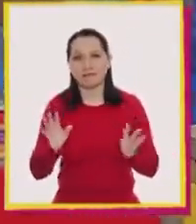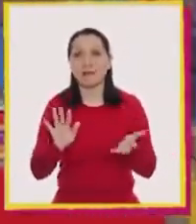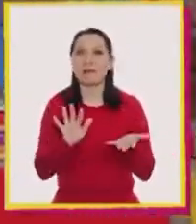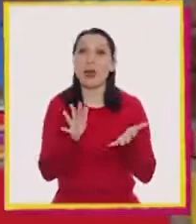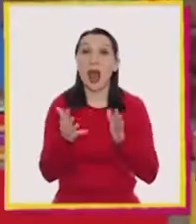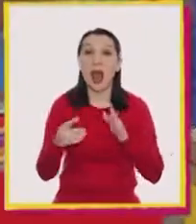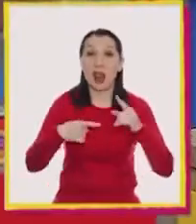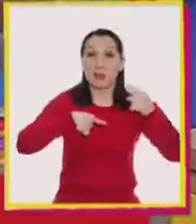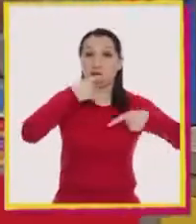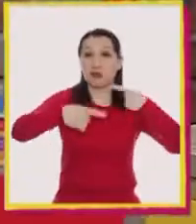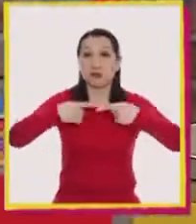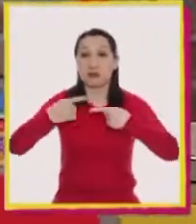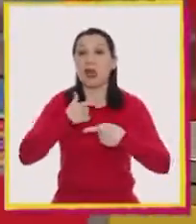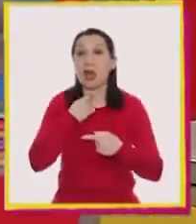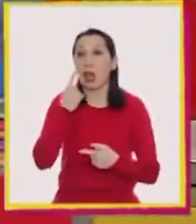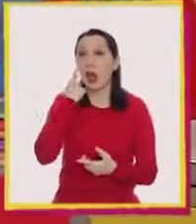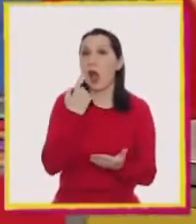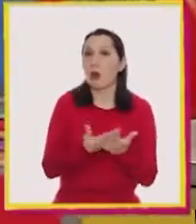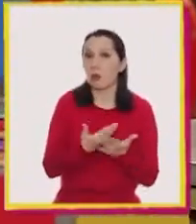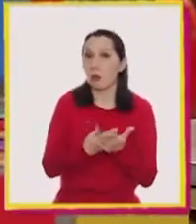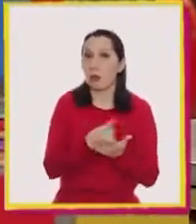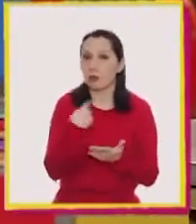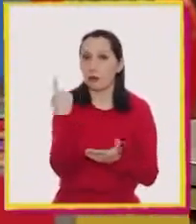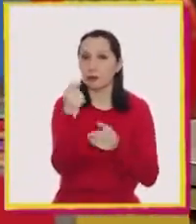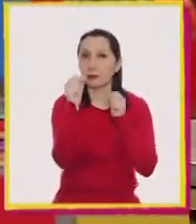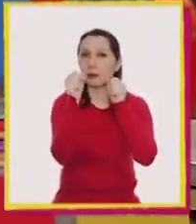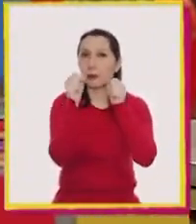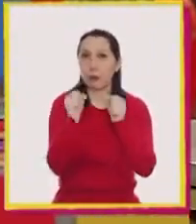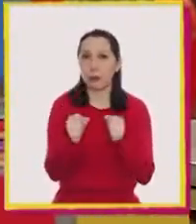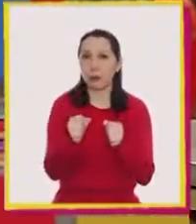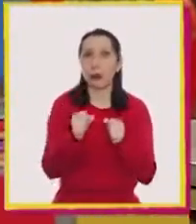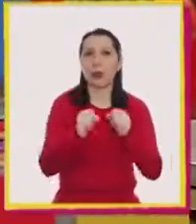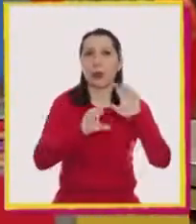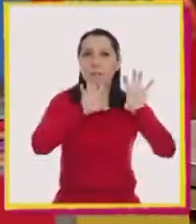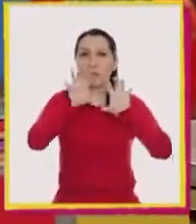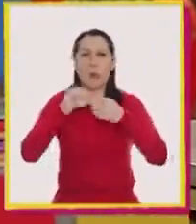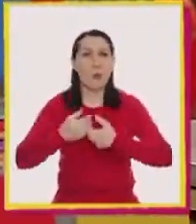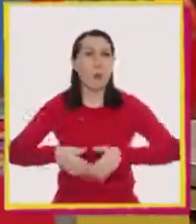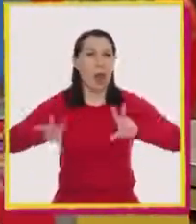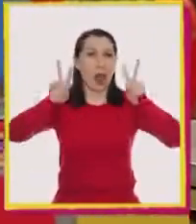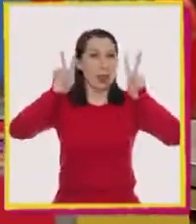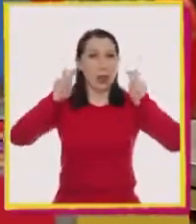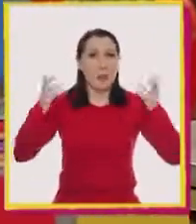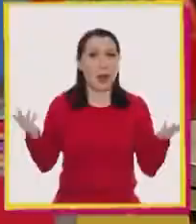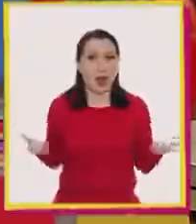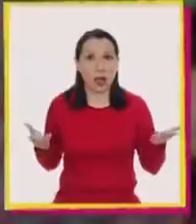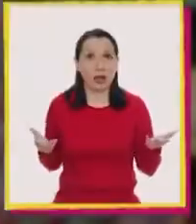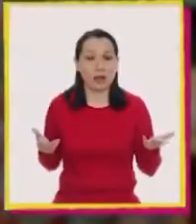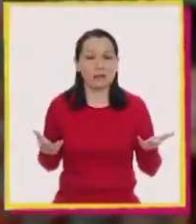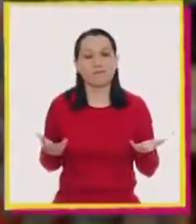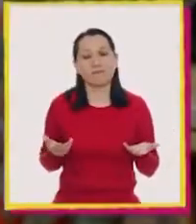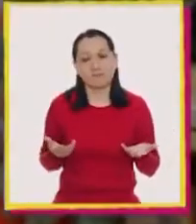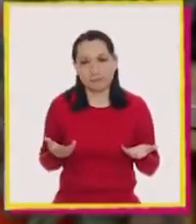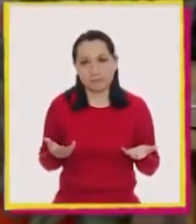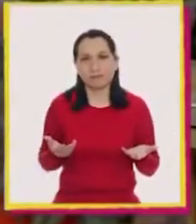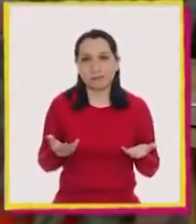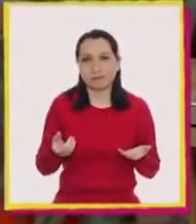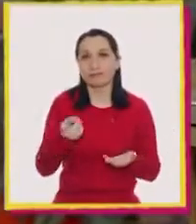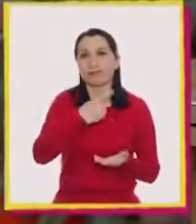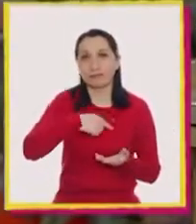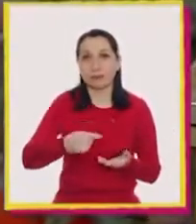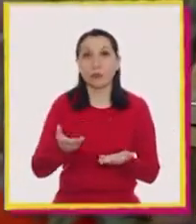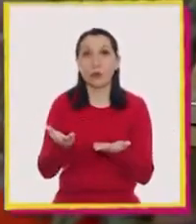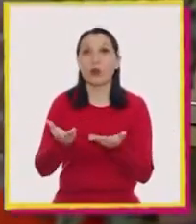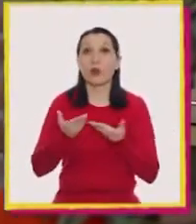¡Claro! Quizás la tómbola quiere comprobar si somos capaces de hacer patrones de cualquier tipo.